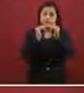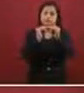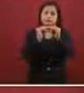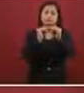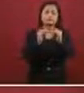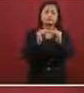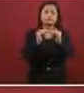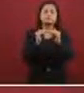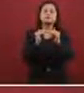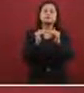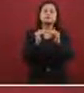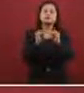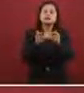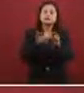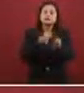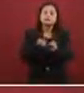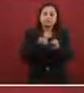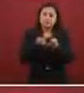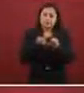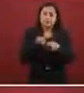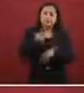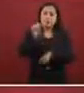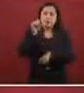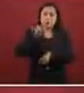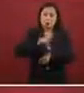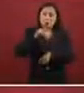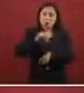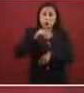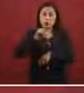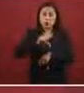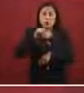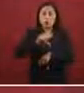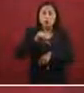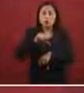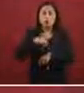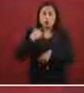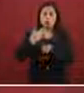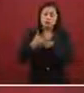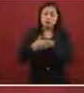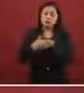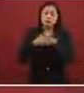Hoy, precisamente, va a haber una reunión